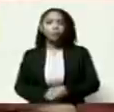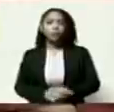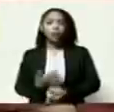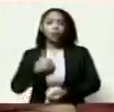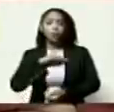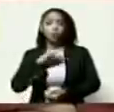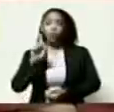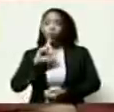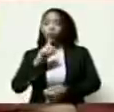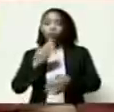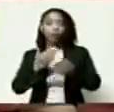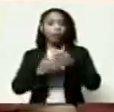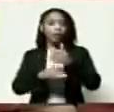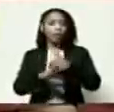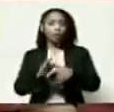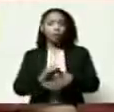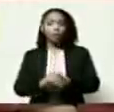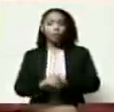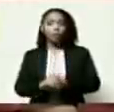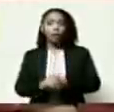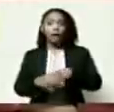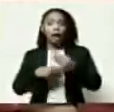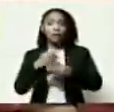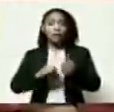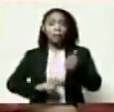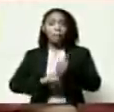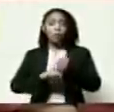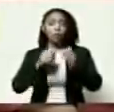nosotros no los vamos a alcahuetear.